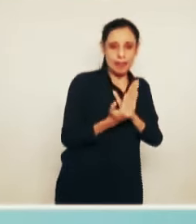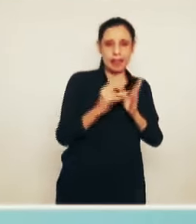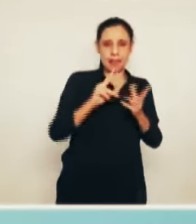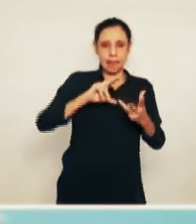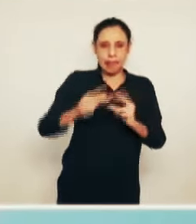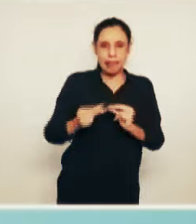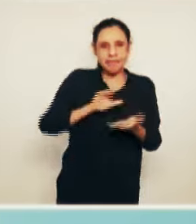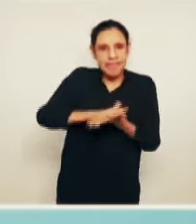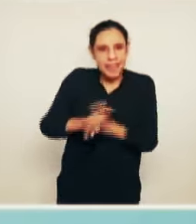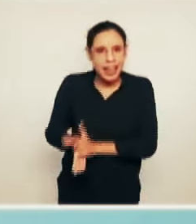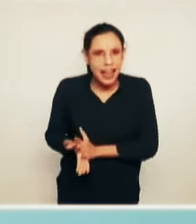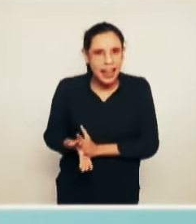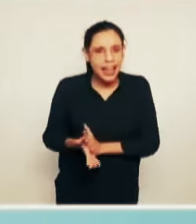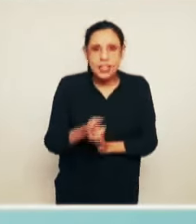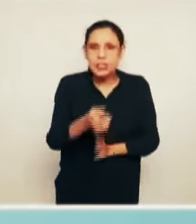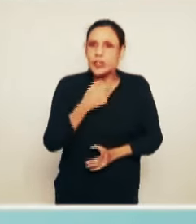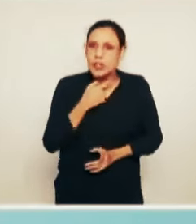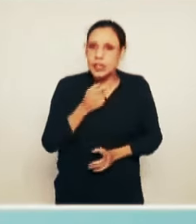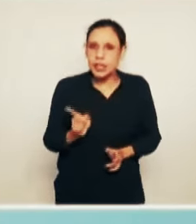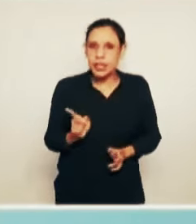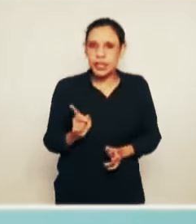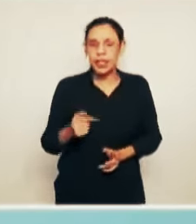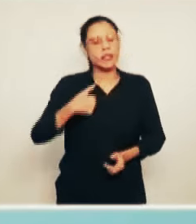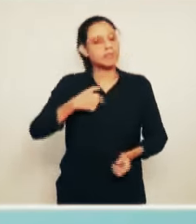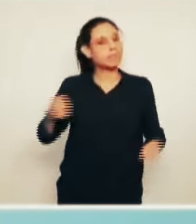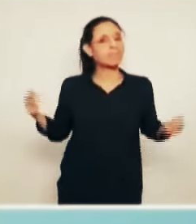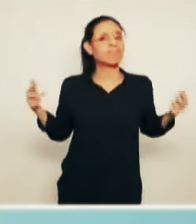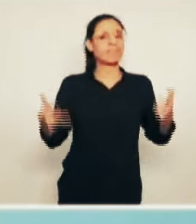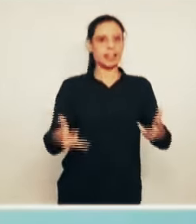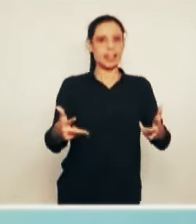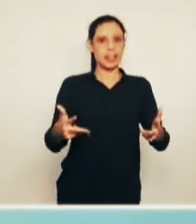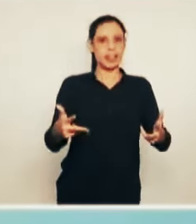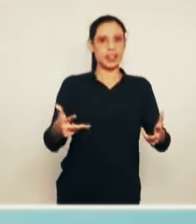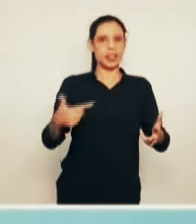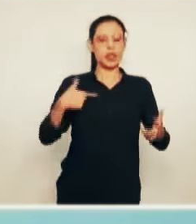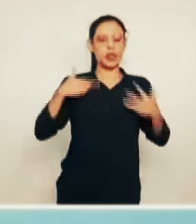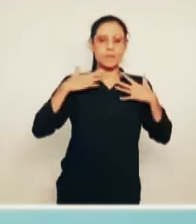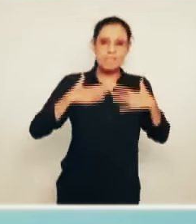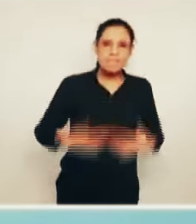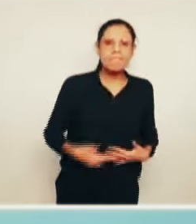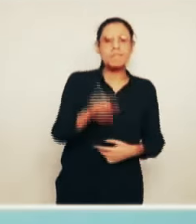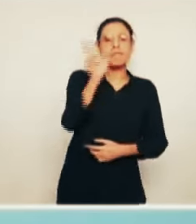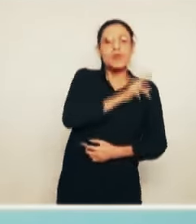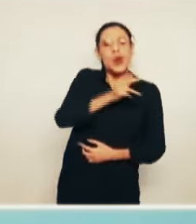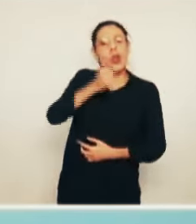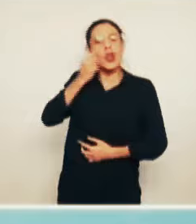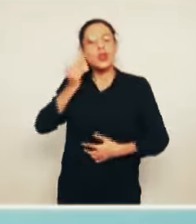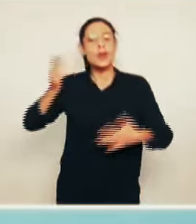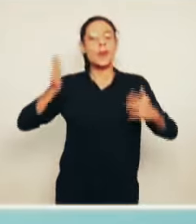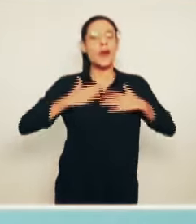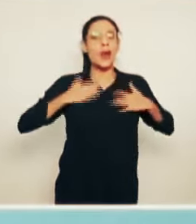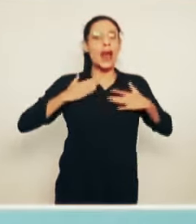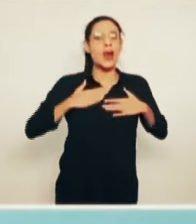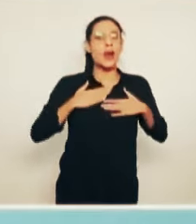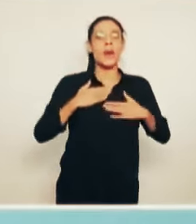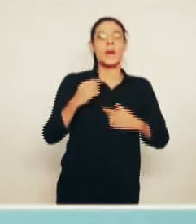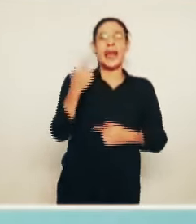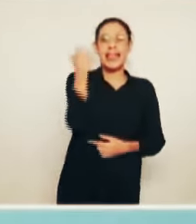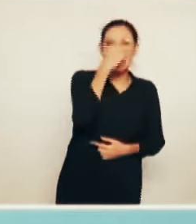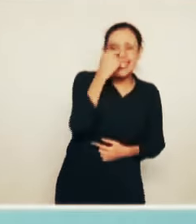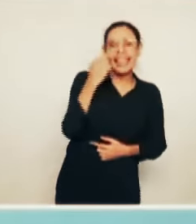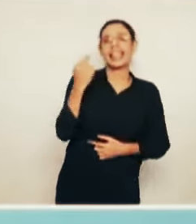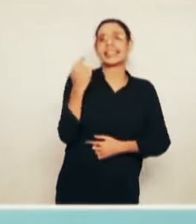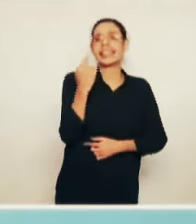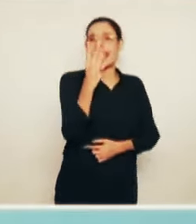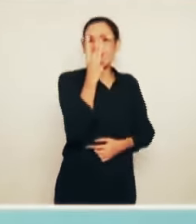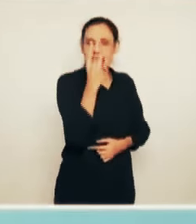declarar avatar de color celeste y azul, hombres y mujeres de color celeste y azul como la